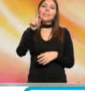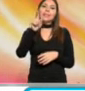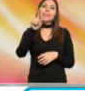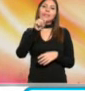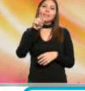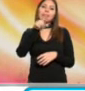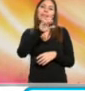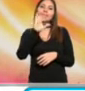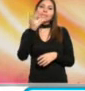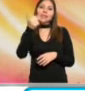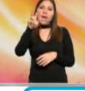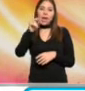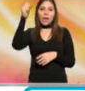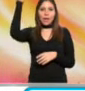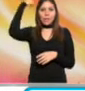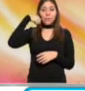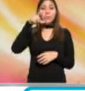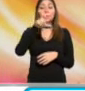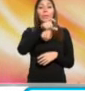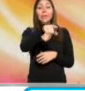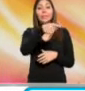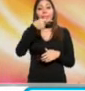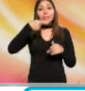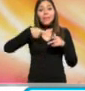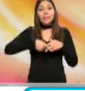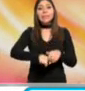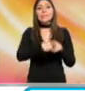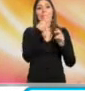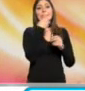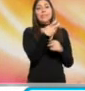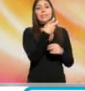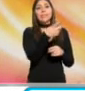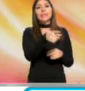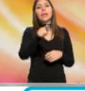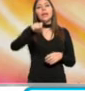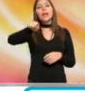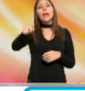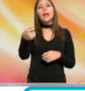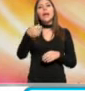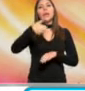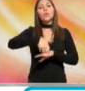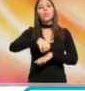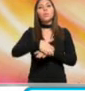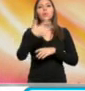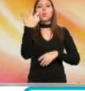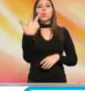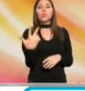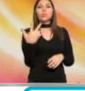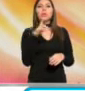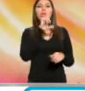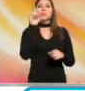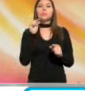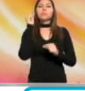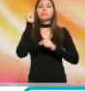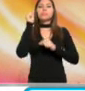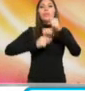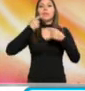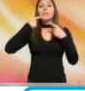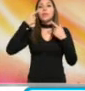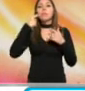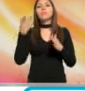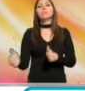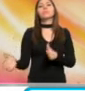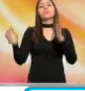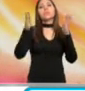puso el nombre del Chavo del Ocho porque cuando inició este personaje estaba en el Canal 8. Después, por la fama que tuvo, la pasaron a